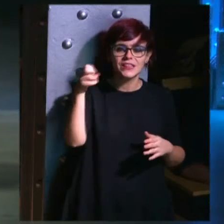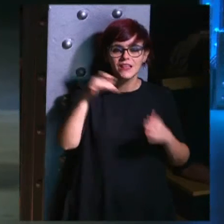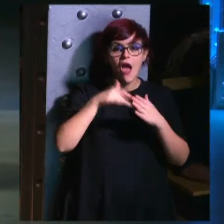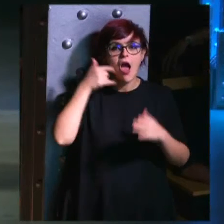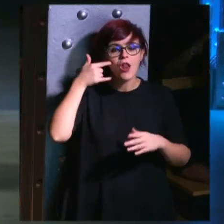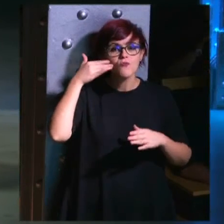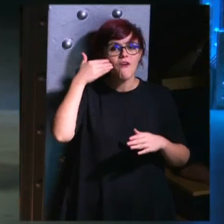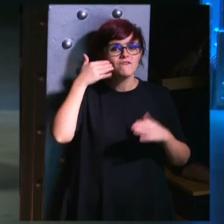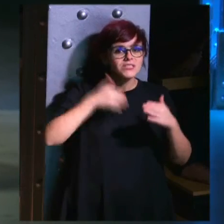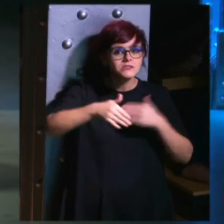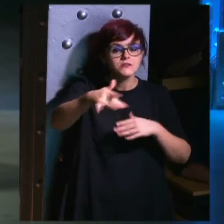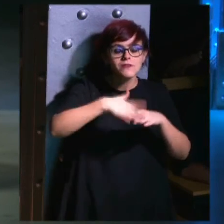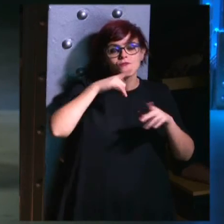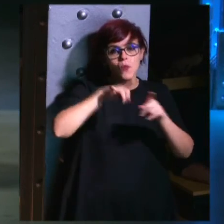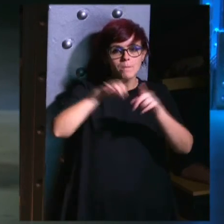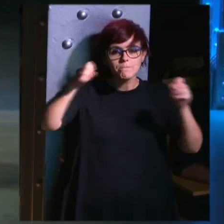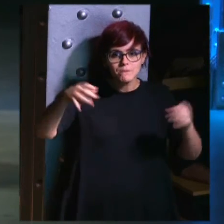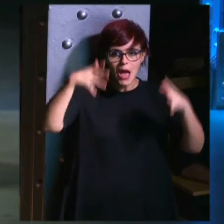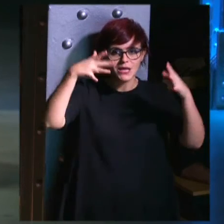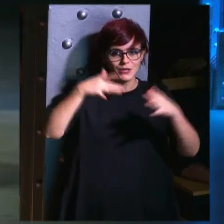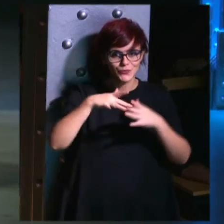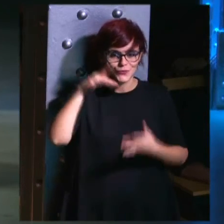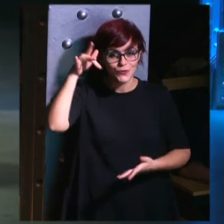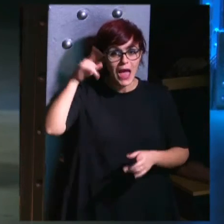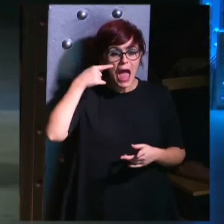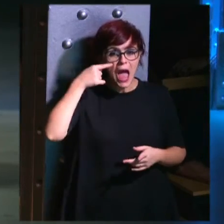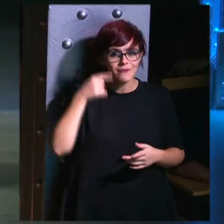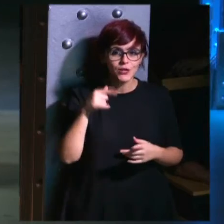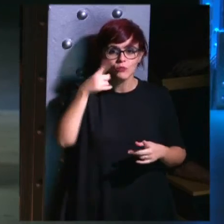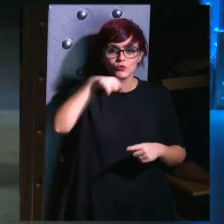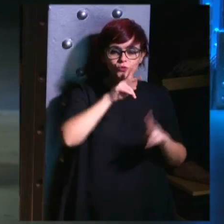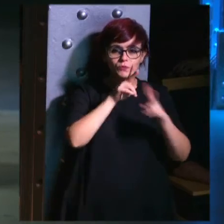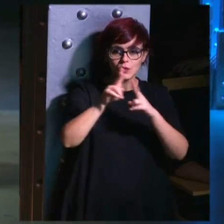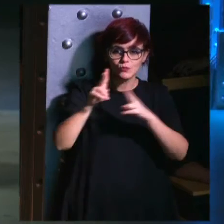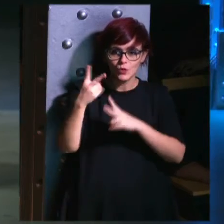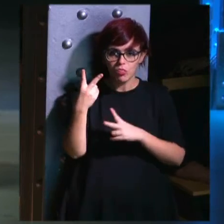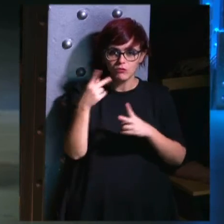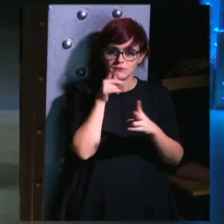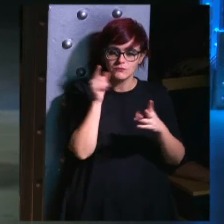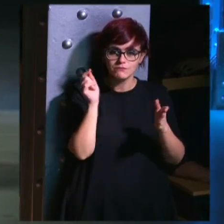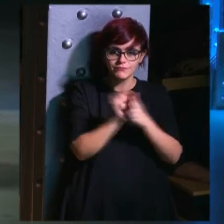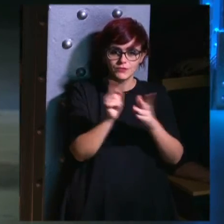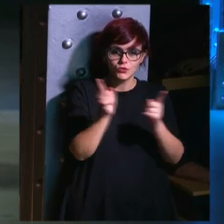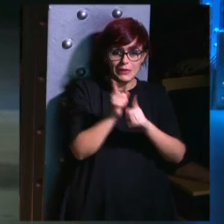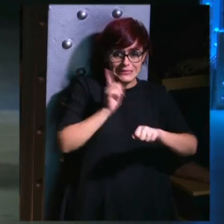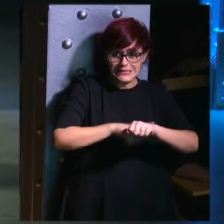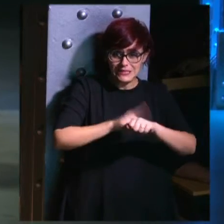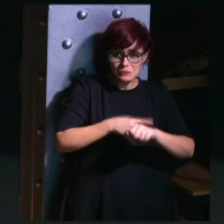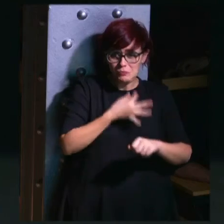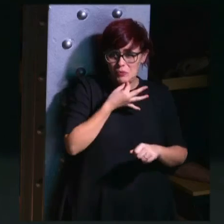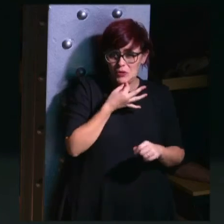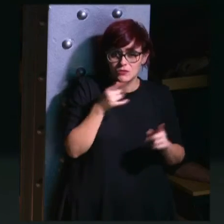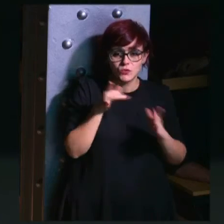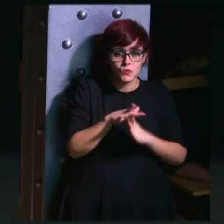también una cifra mágica. Estamos empezando a hacer magia. Habéis contestado dos preguntas de golpe, entonces como nos queda muy poco tiempo y un